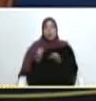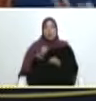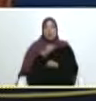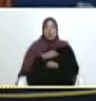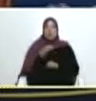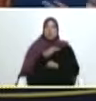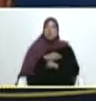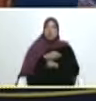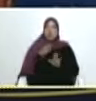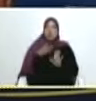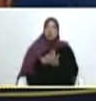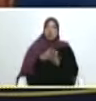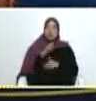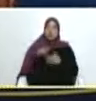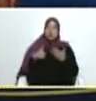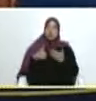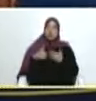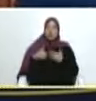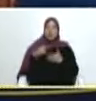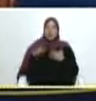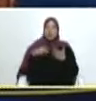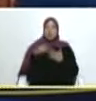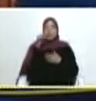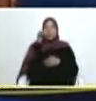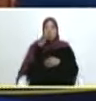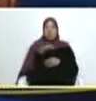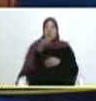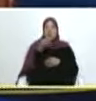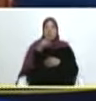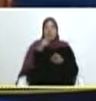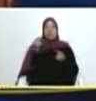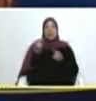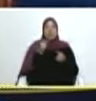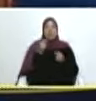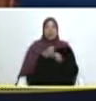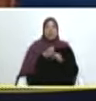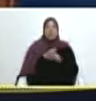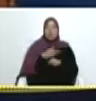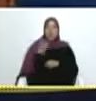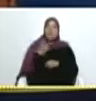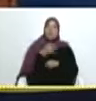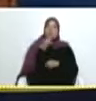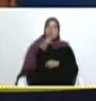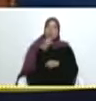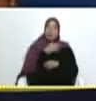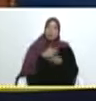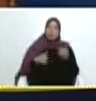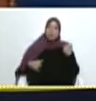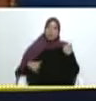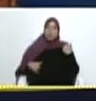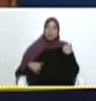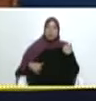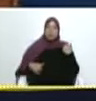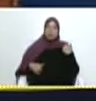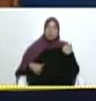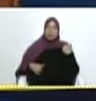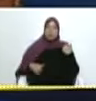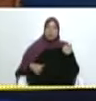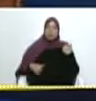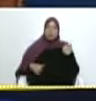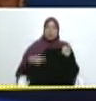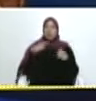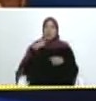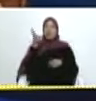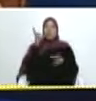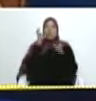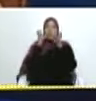sociales desplegados a nivel nacional dando este debate. Y lo más importante, lo que siempre decimos, no venimos a hablar, venimos a